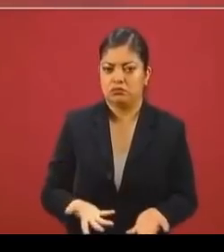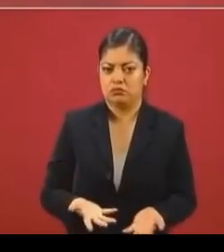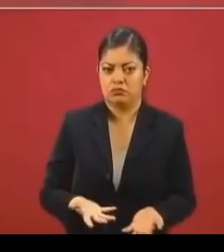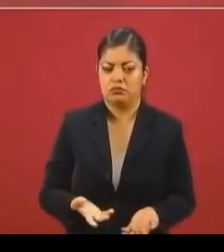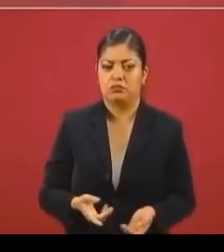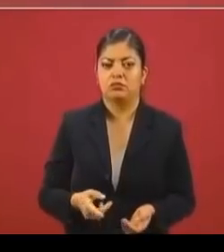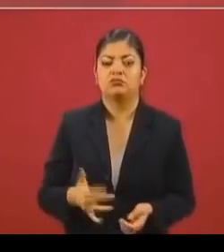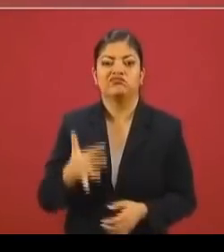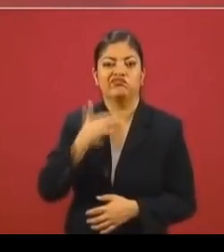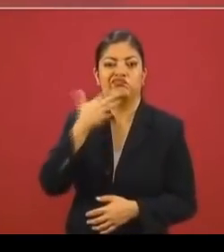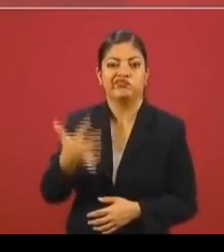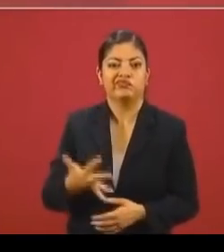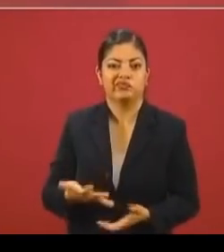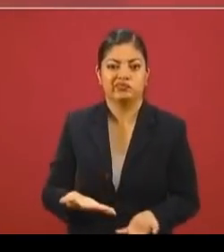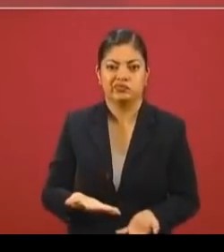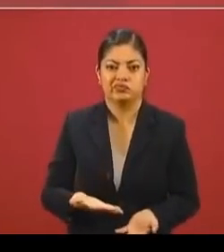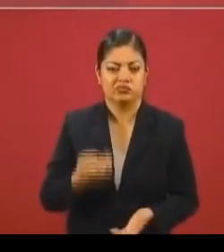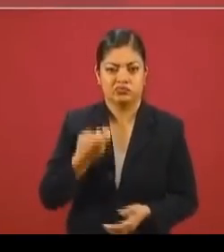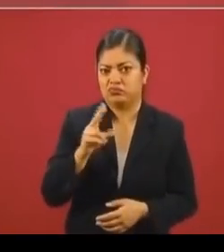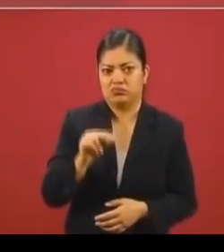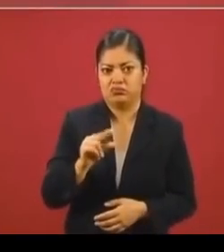la impunidad.